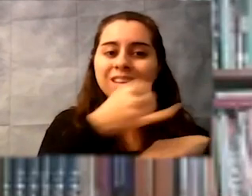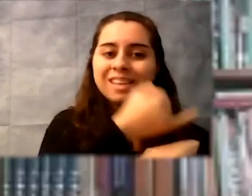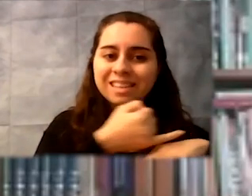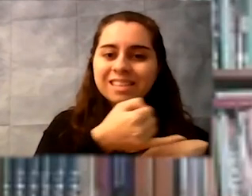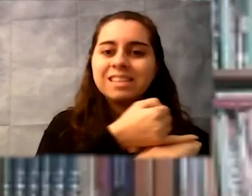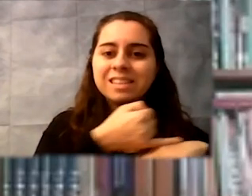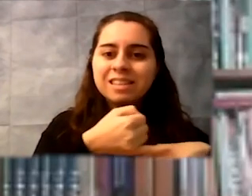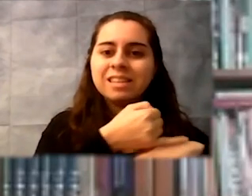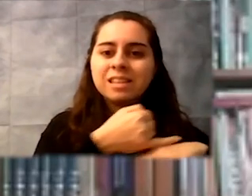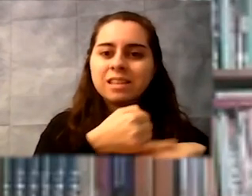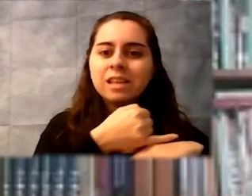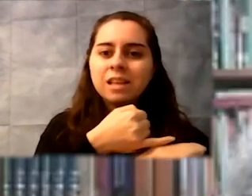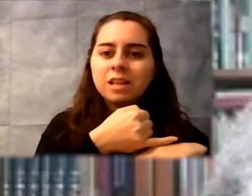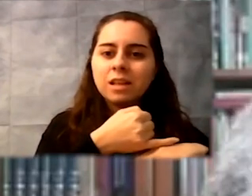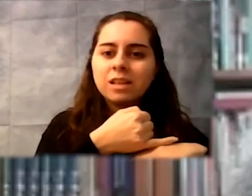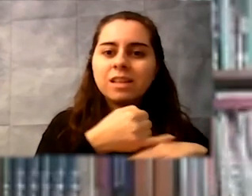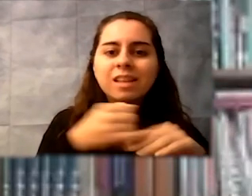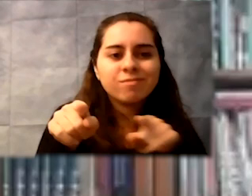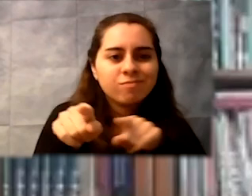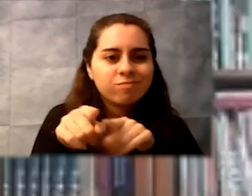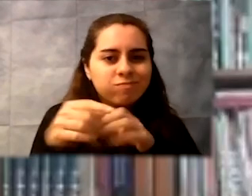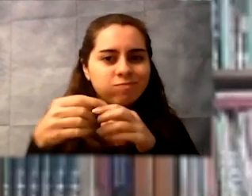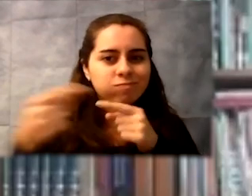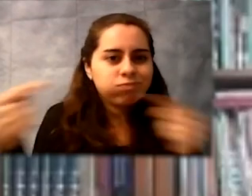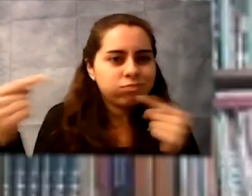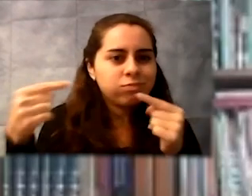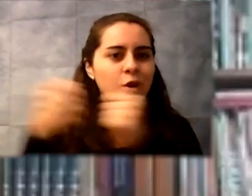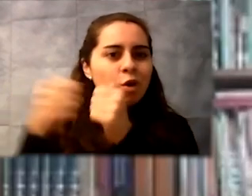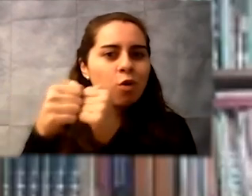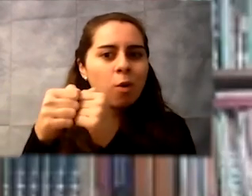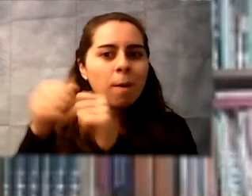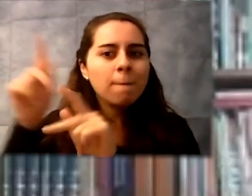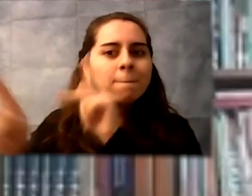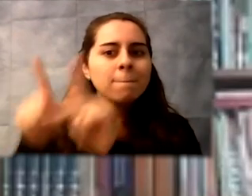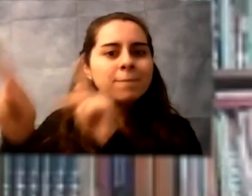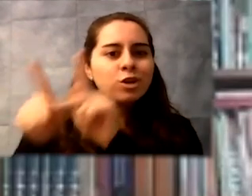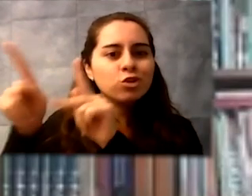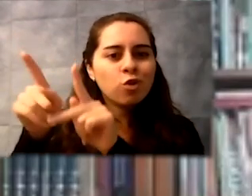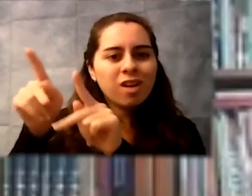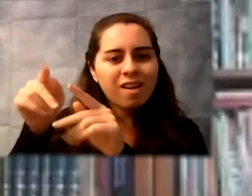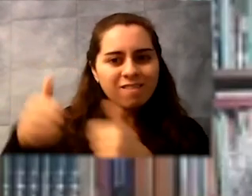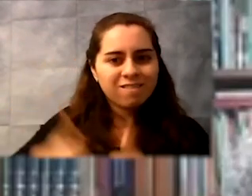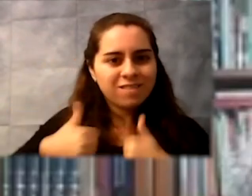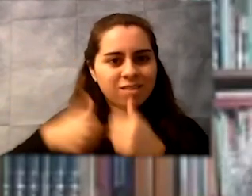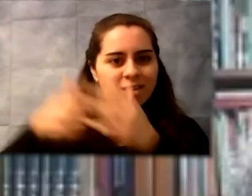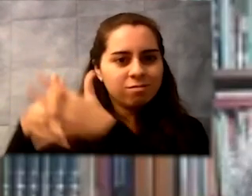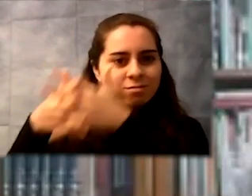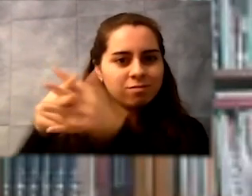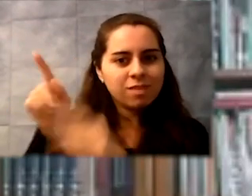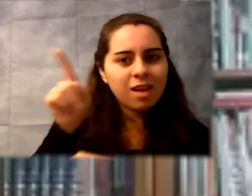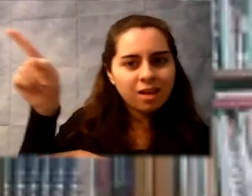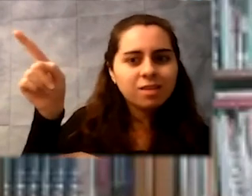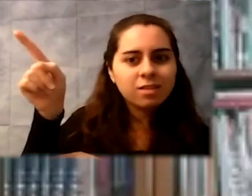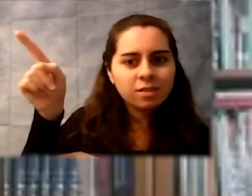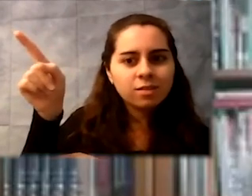hacia los trabajos en la diáspora estaban ahí también. Las tensiones de no ver a Puerto Rico como una sola nación, desde las islas de